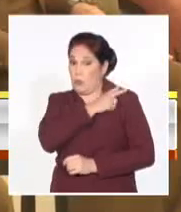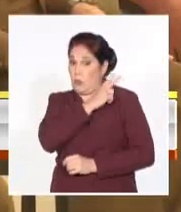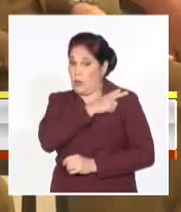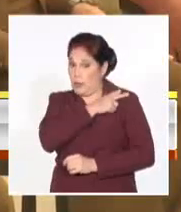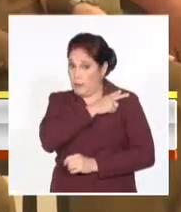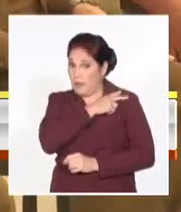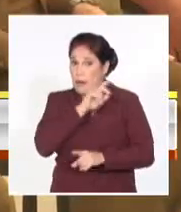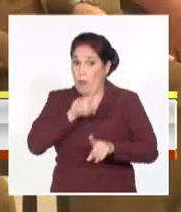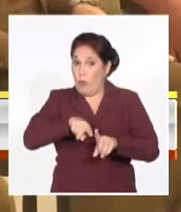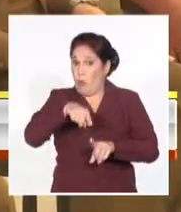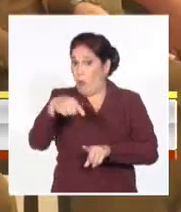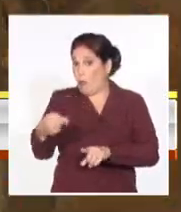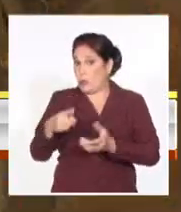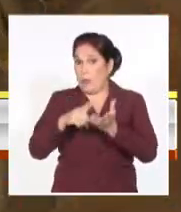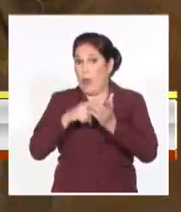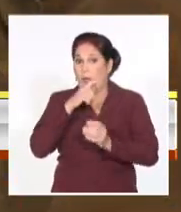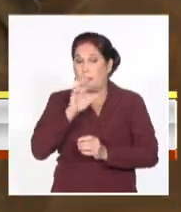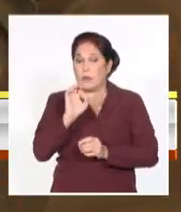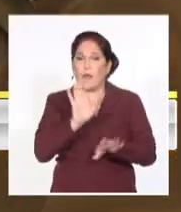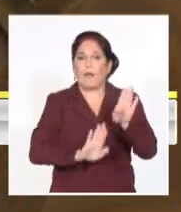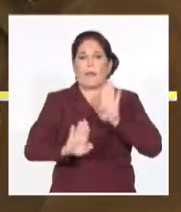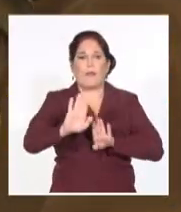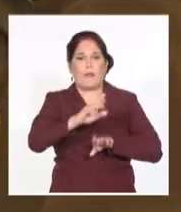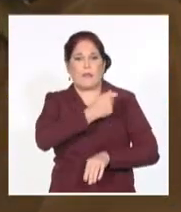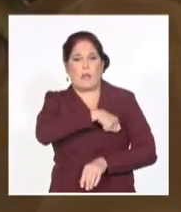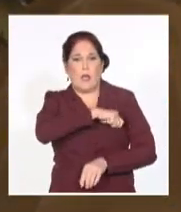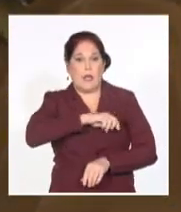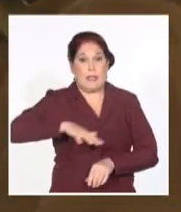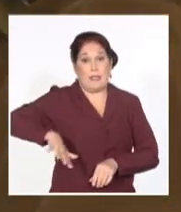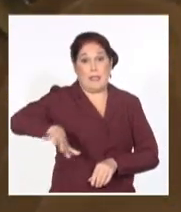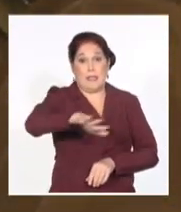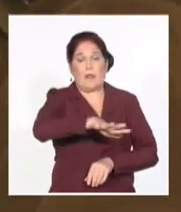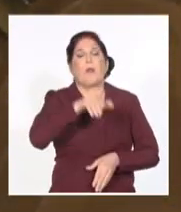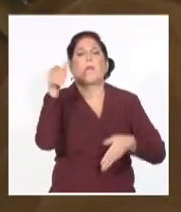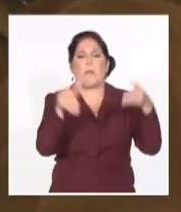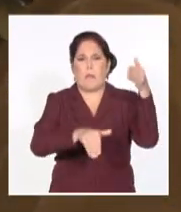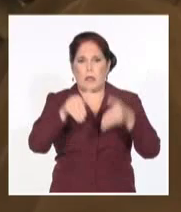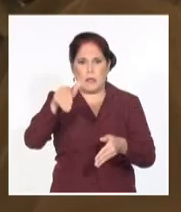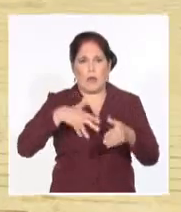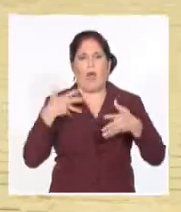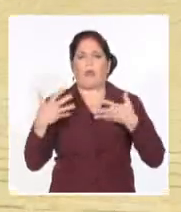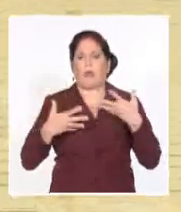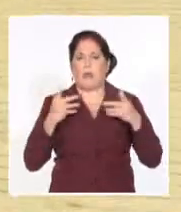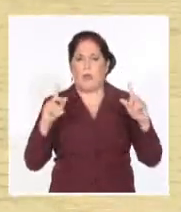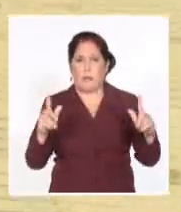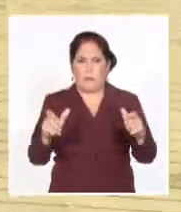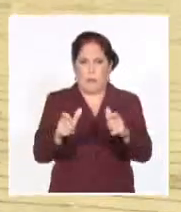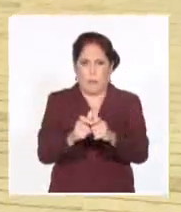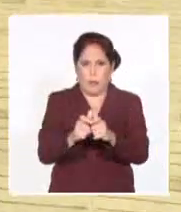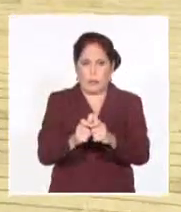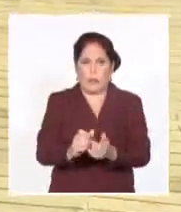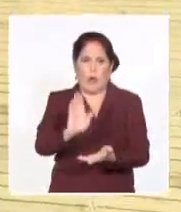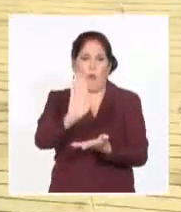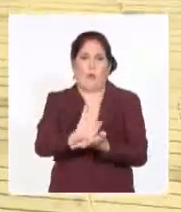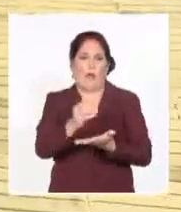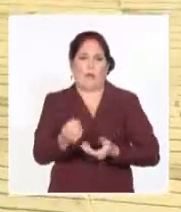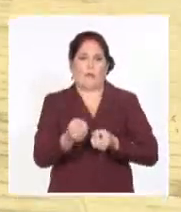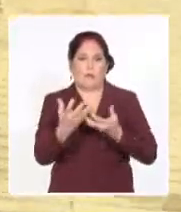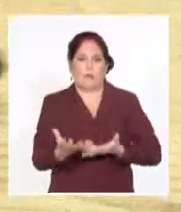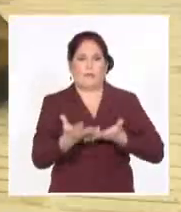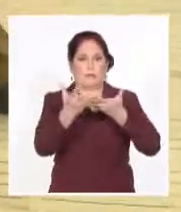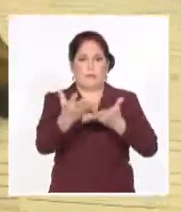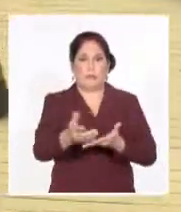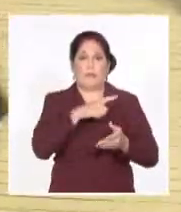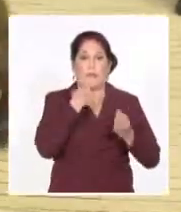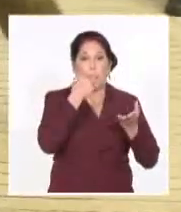Estado Mayor Nacional de la Defensa Civil, general de división Ramón Pardo Guerra, combatiente del Frente, rindieron tributo a sus compañeros de